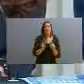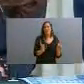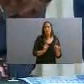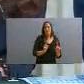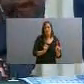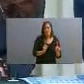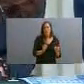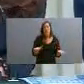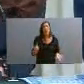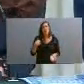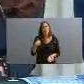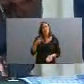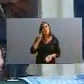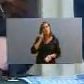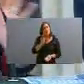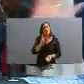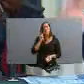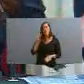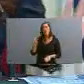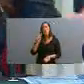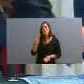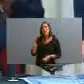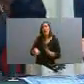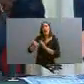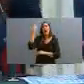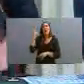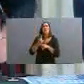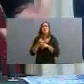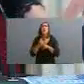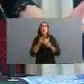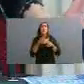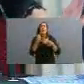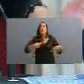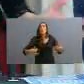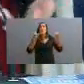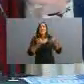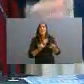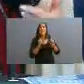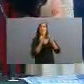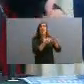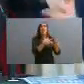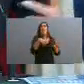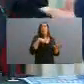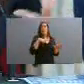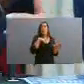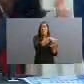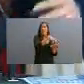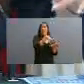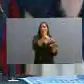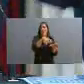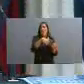de repente, yo observo que cuando todo estaba en manos de los privados, nadie le hacía juicio a nadie, ni de